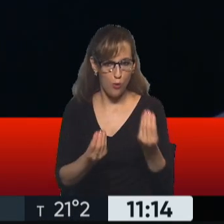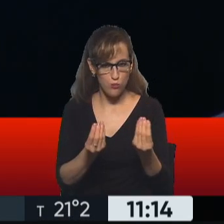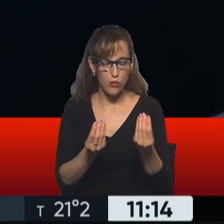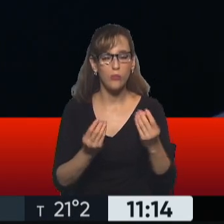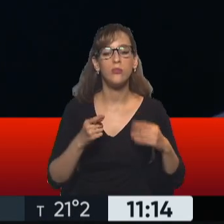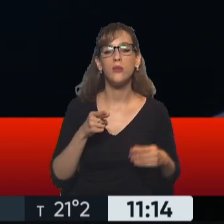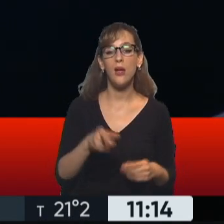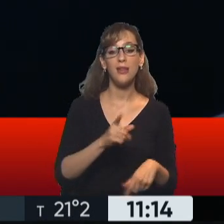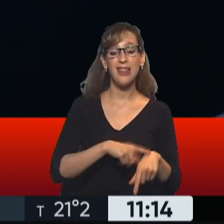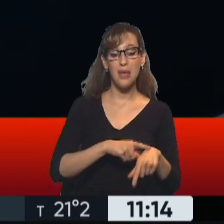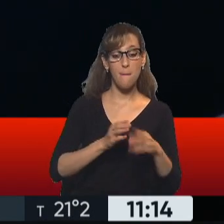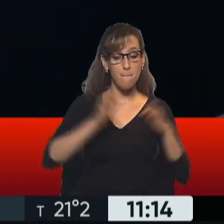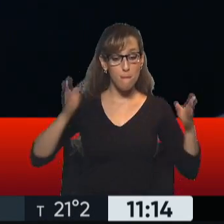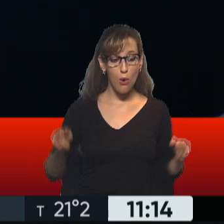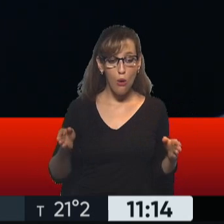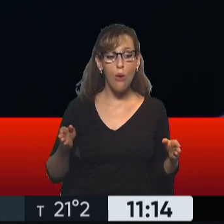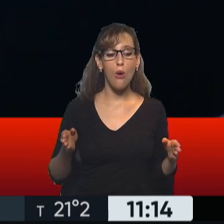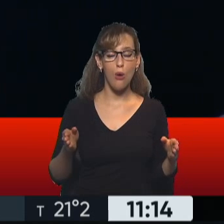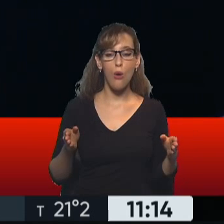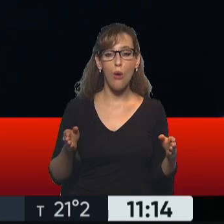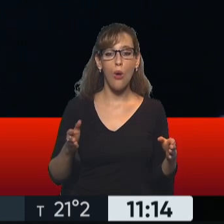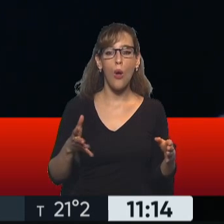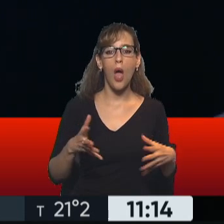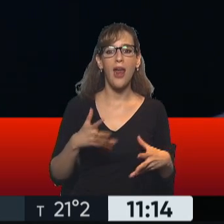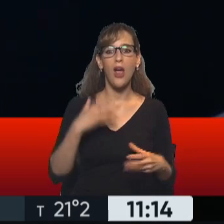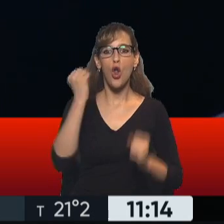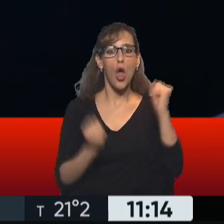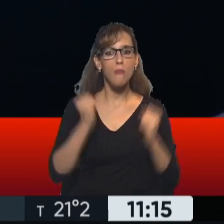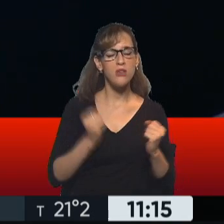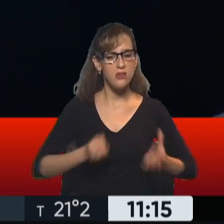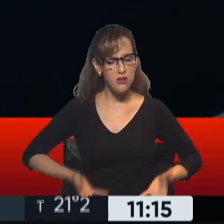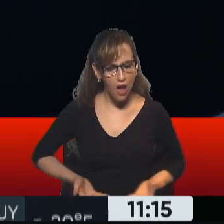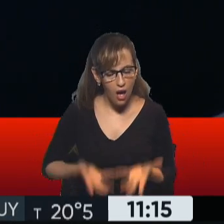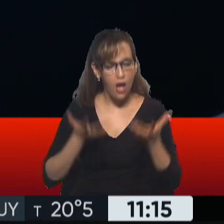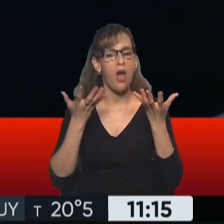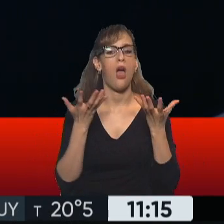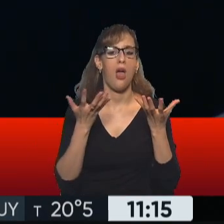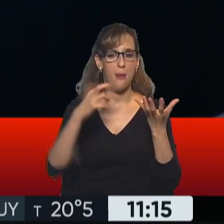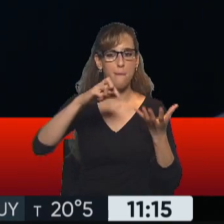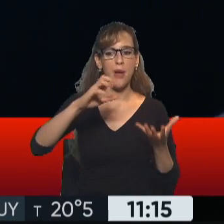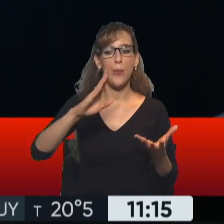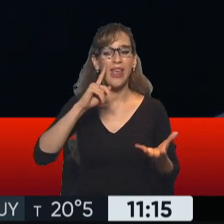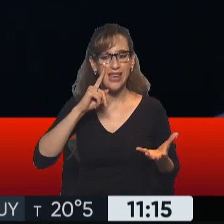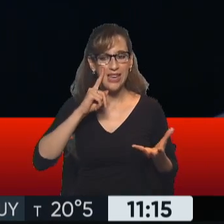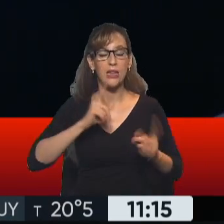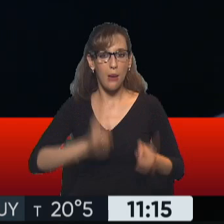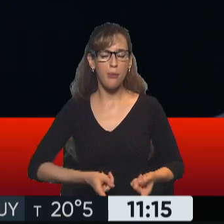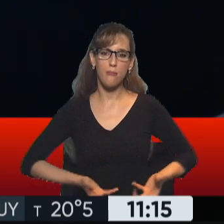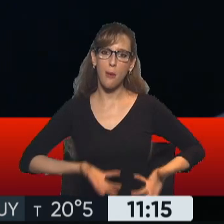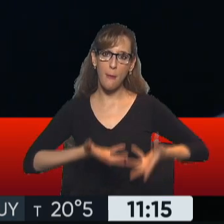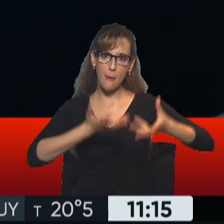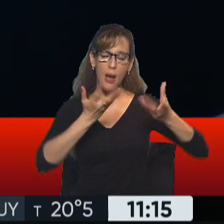transcurso se fortaleció la recuperación económica, creció el producto más de lo que se anticipaba y creció